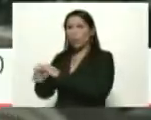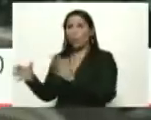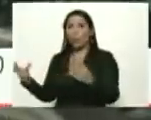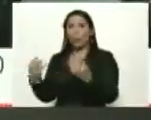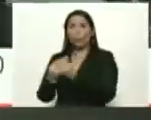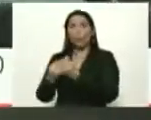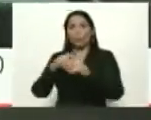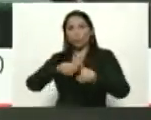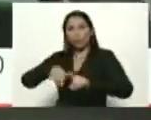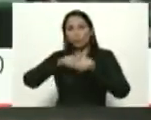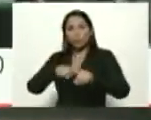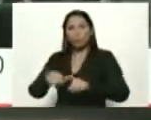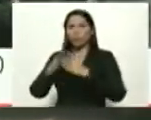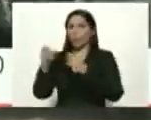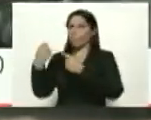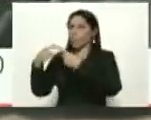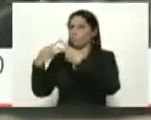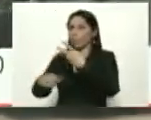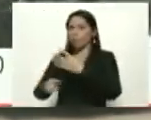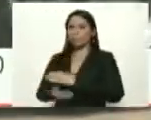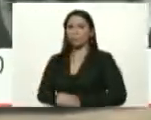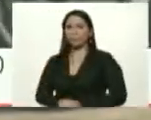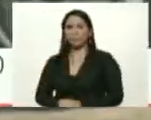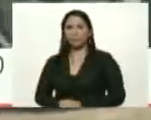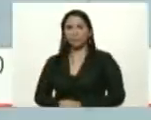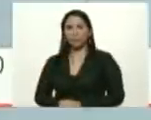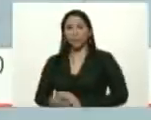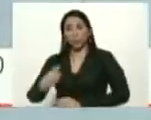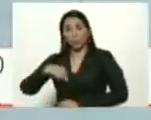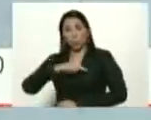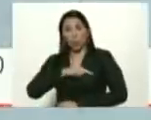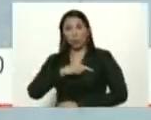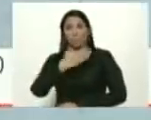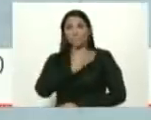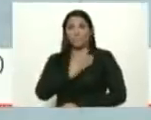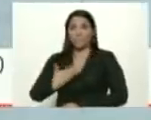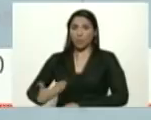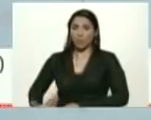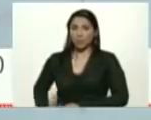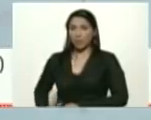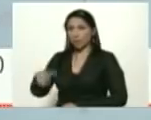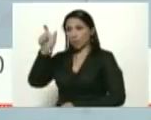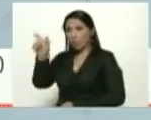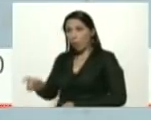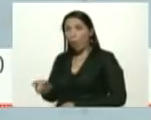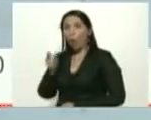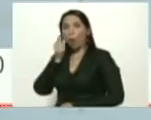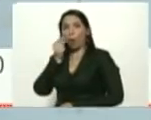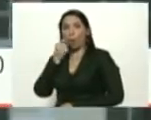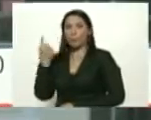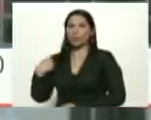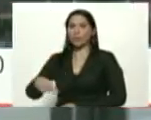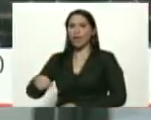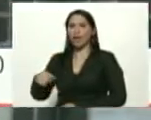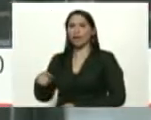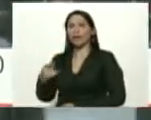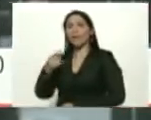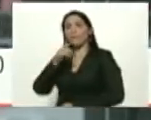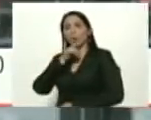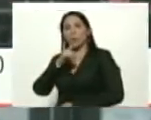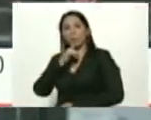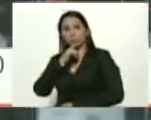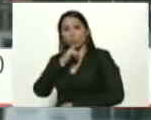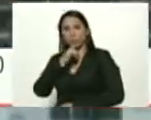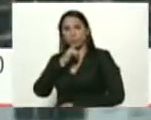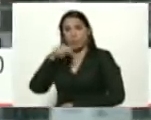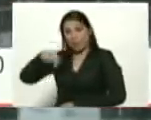agricultura urbana, con todos los pequeños conucos. Nuestro presidente Rubén Cortés no tiene la información de lo que